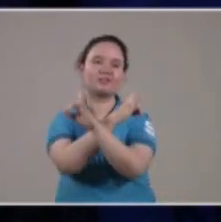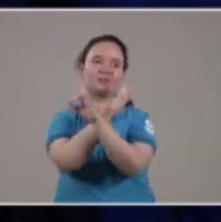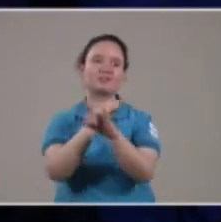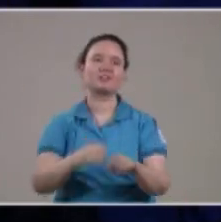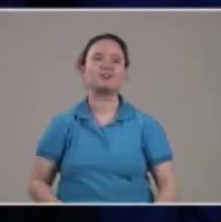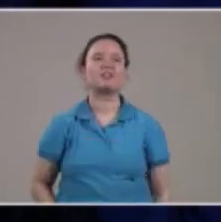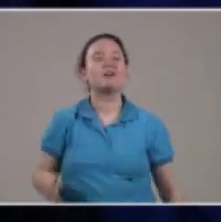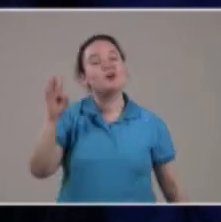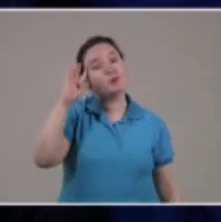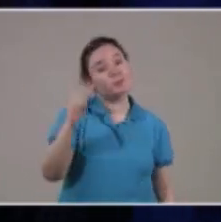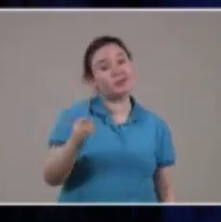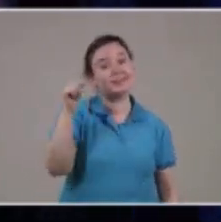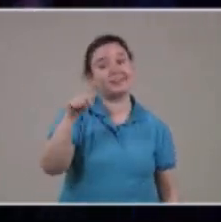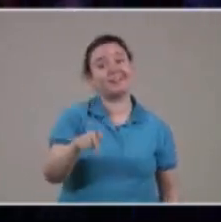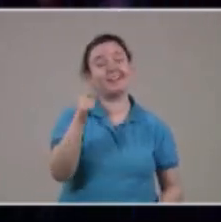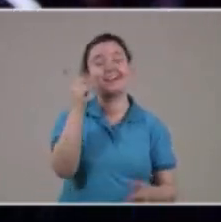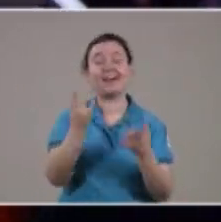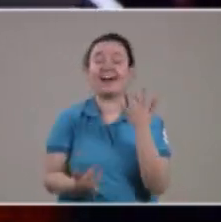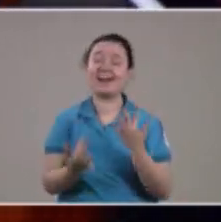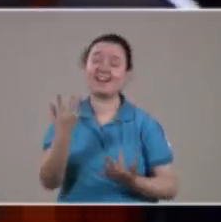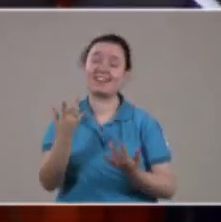Porque la cosa estaba que arde.